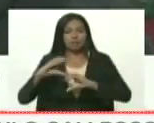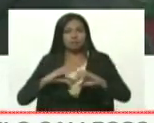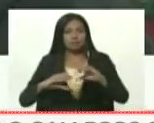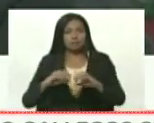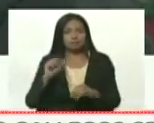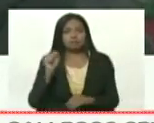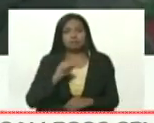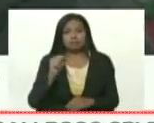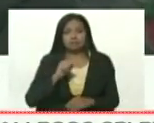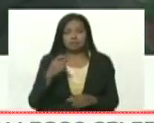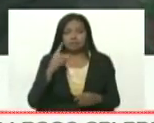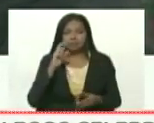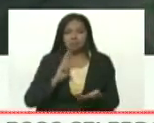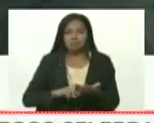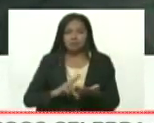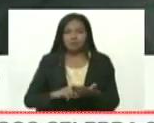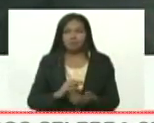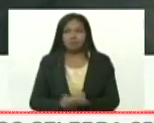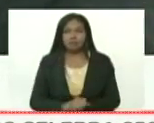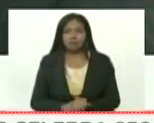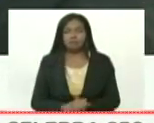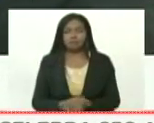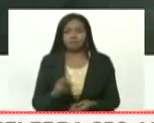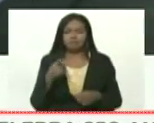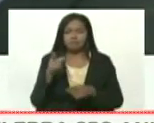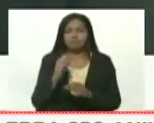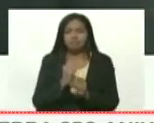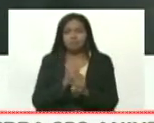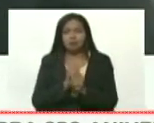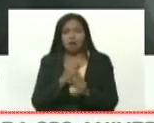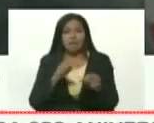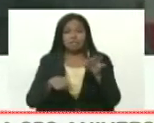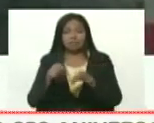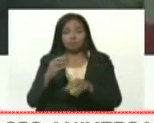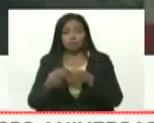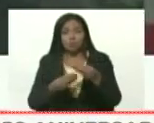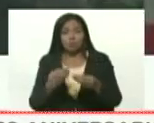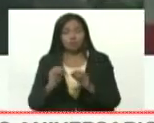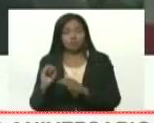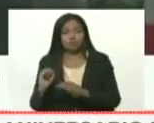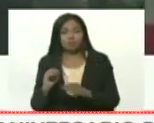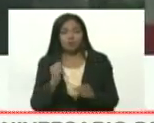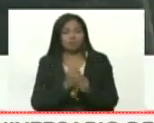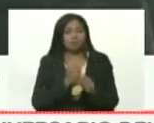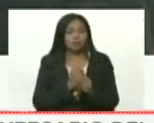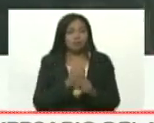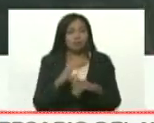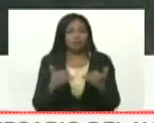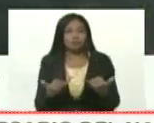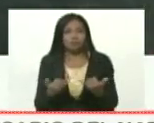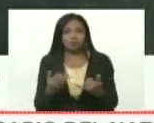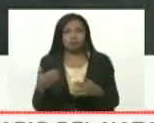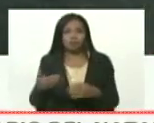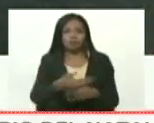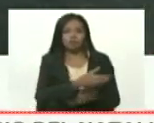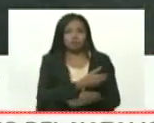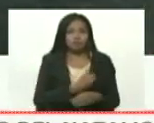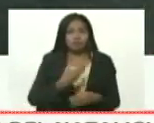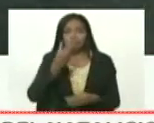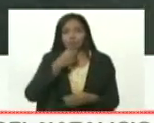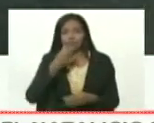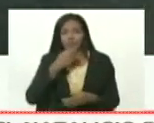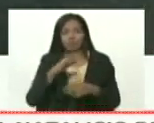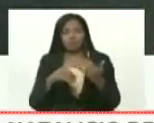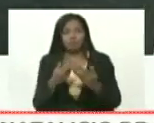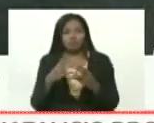es. Esta obra... Con la siembra que tú haces con esa obra, vamos a ir recogiendo los frutos en